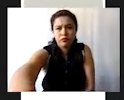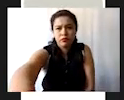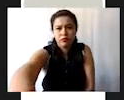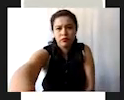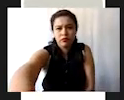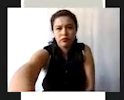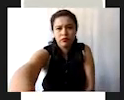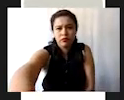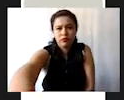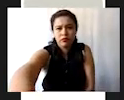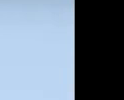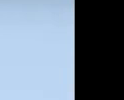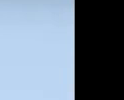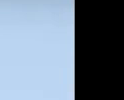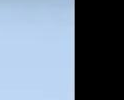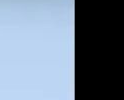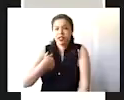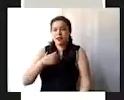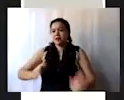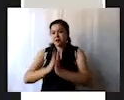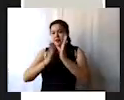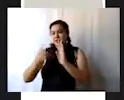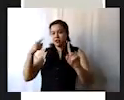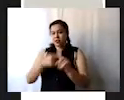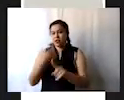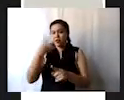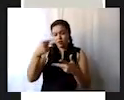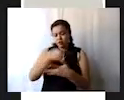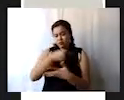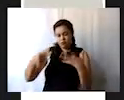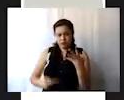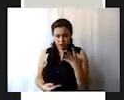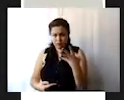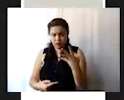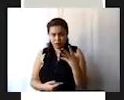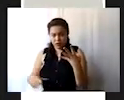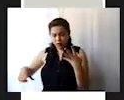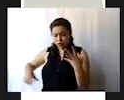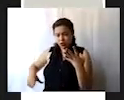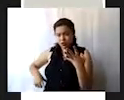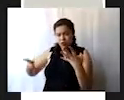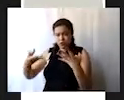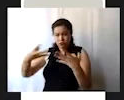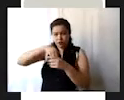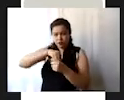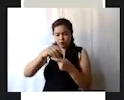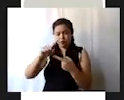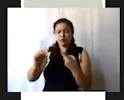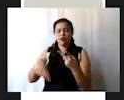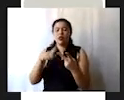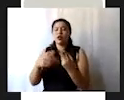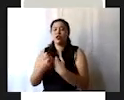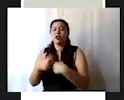Mi intervención se centrará en torno de 4 puntos: la noción de gobierno inclusivo, el papel de la sociedad